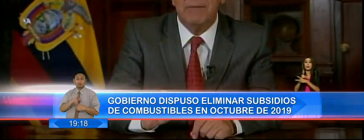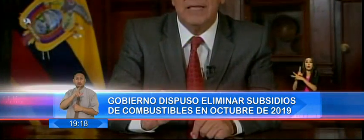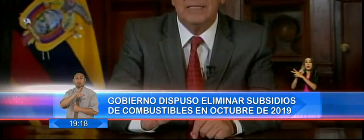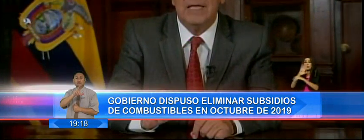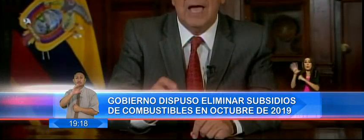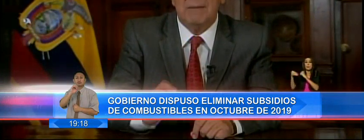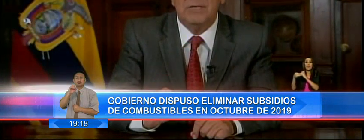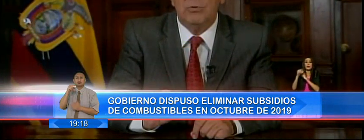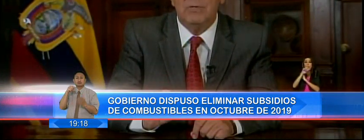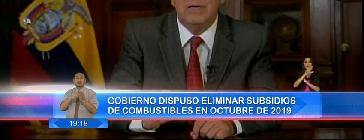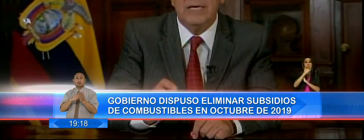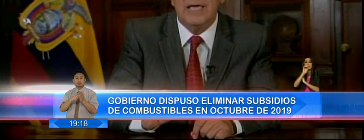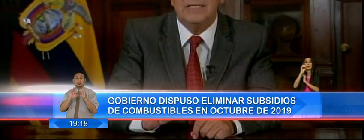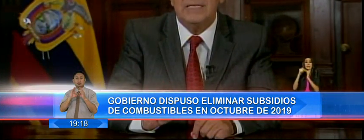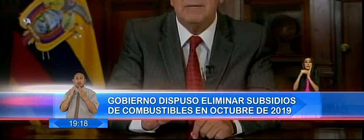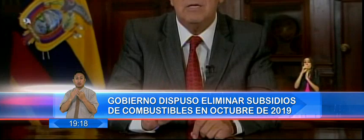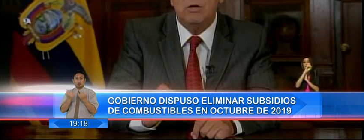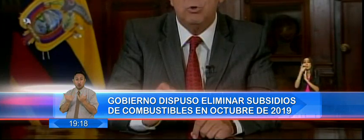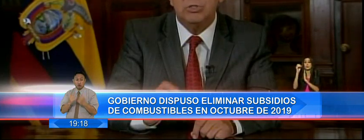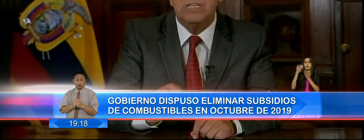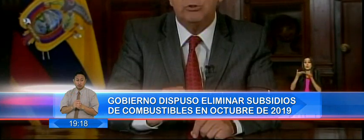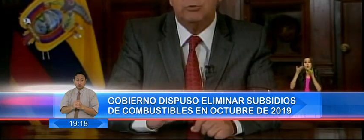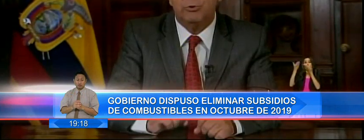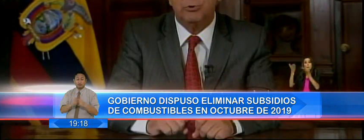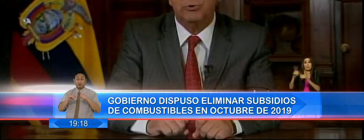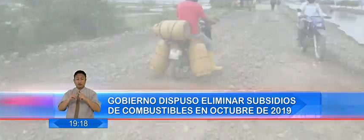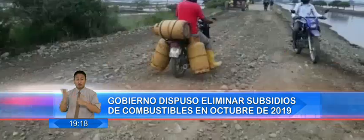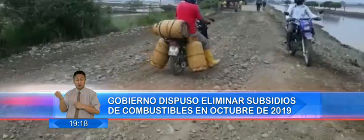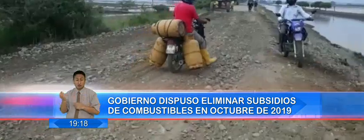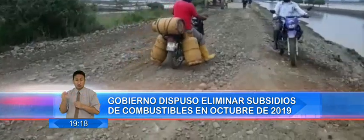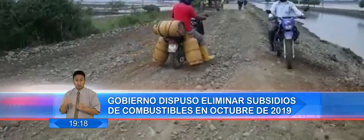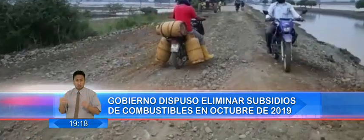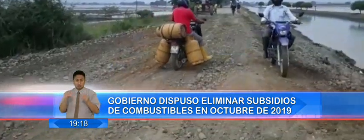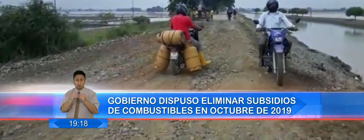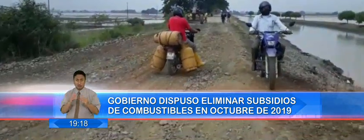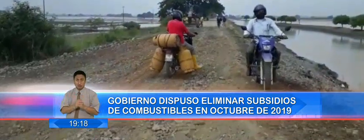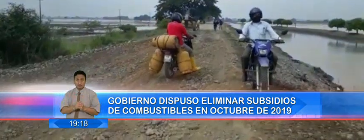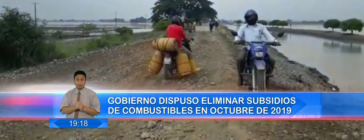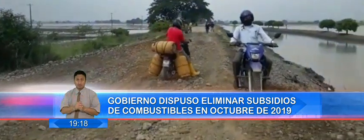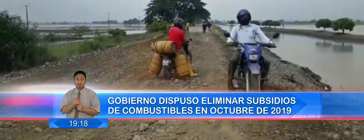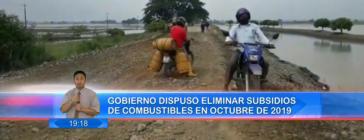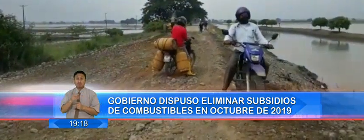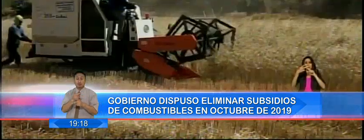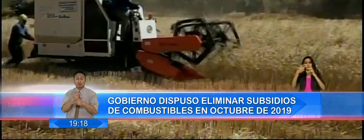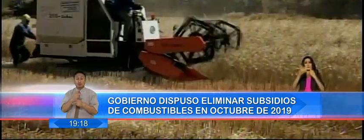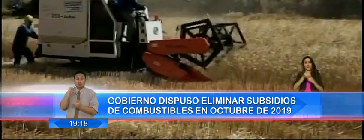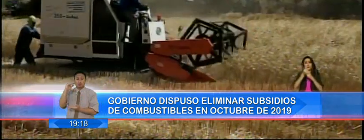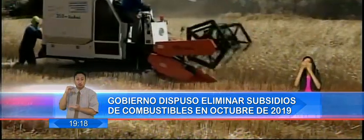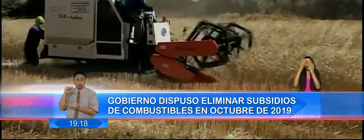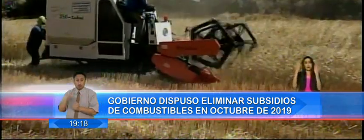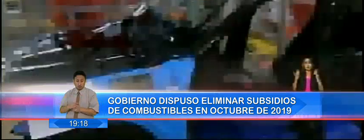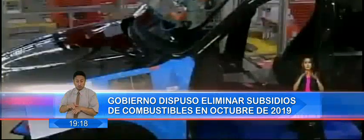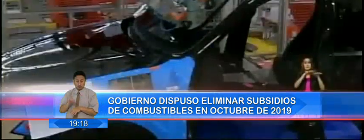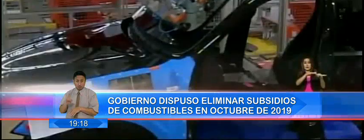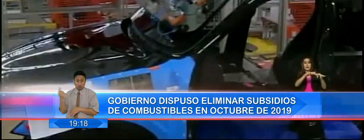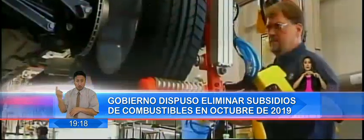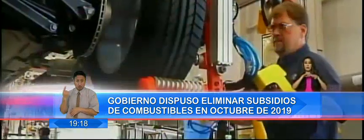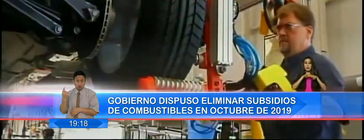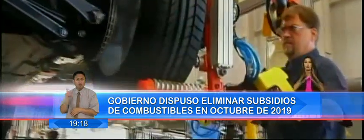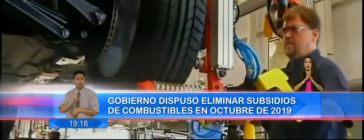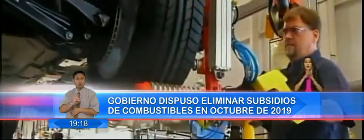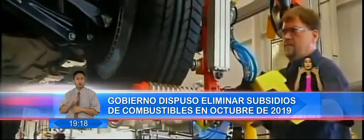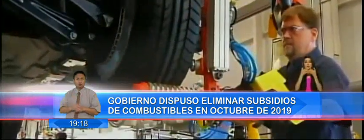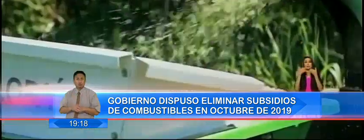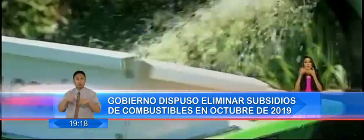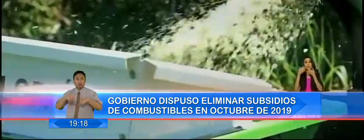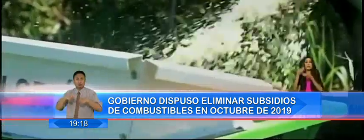familias al millón que ya reciben los distintos bonos. Tampoco pequeños y medianos productores quedarían desamparados, reduciéndose